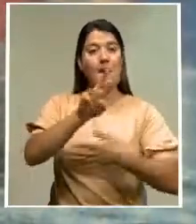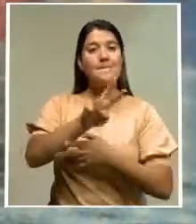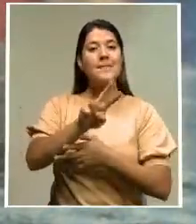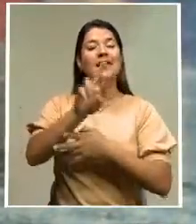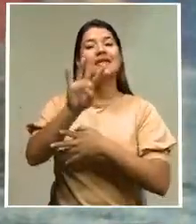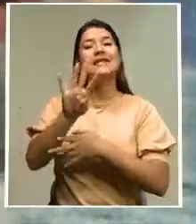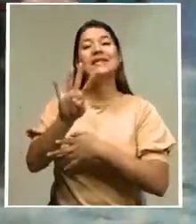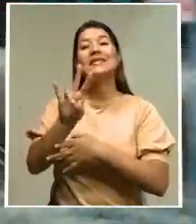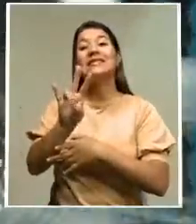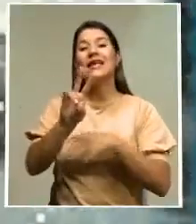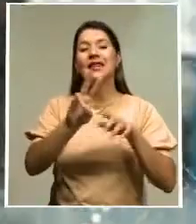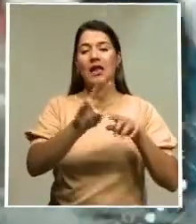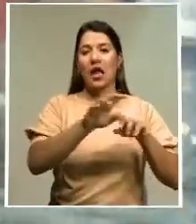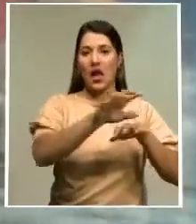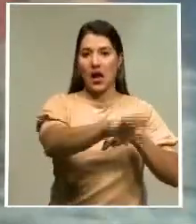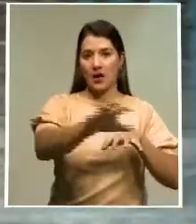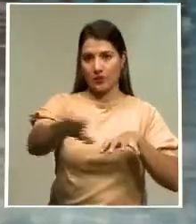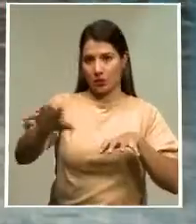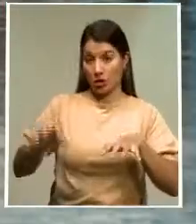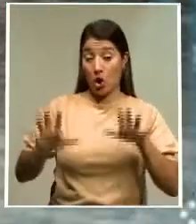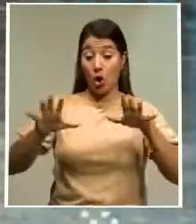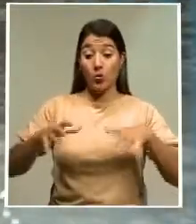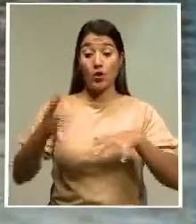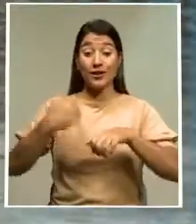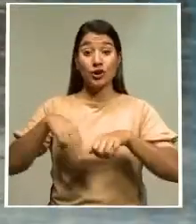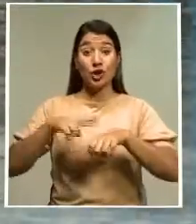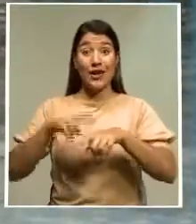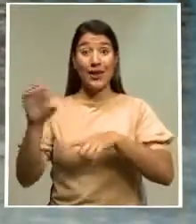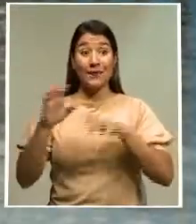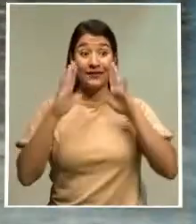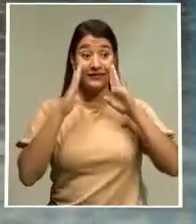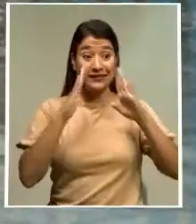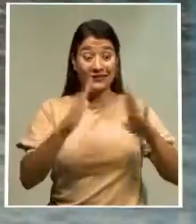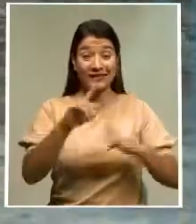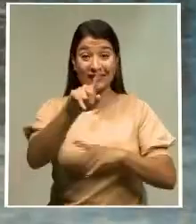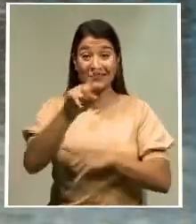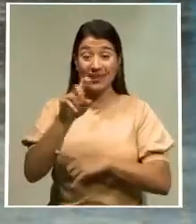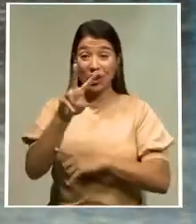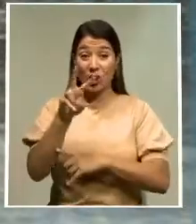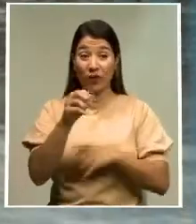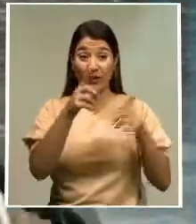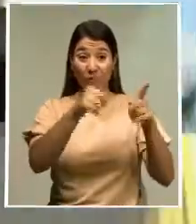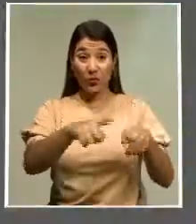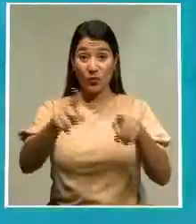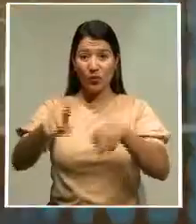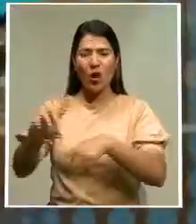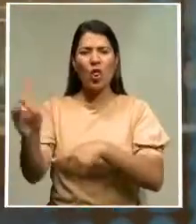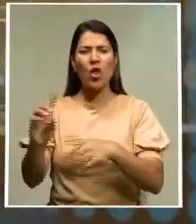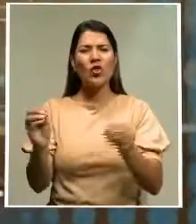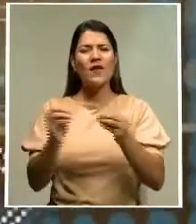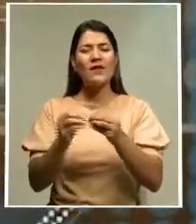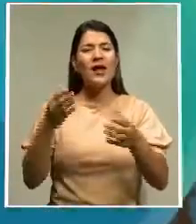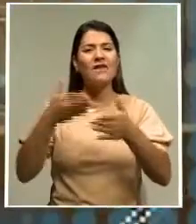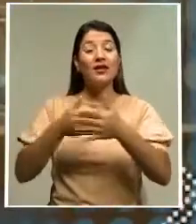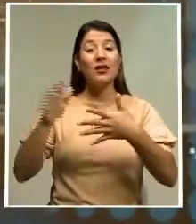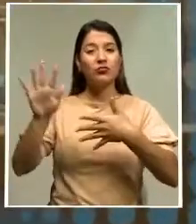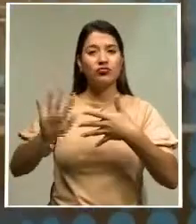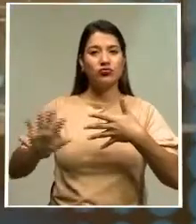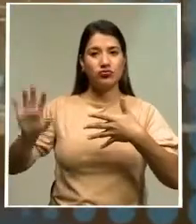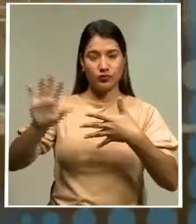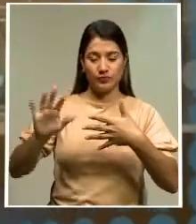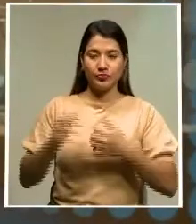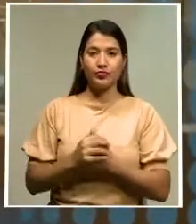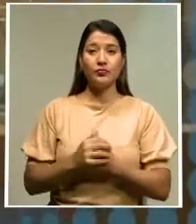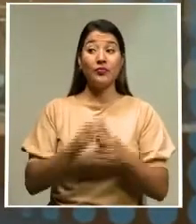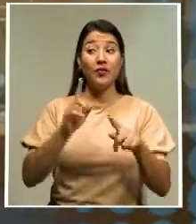Comisión Nacional de Emergencias atendió 120 eventos. El Caribe es el sector más afectado. Distintos gremios del sector